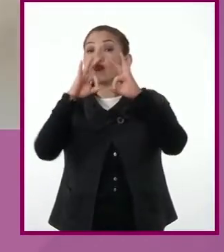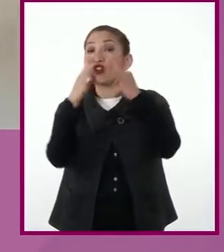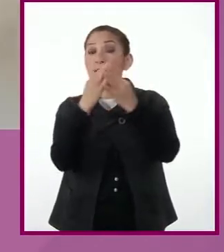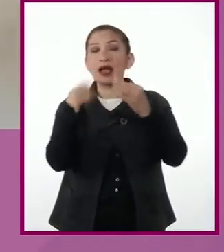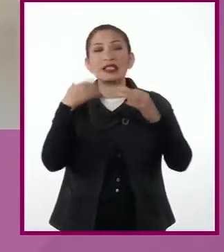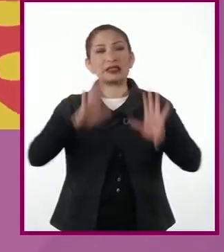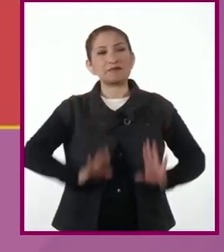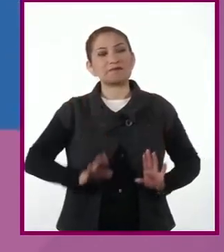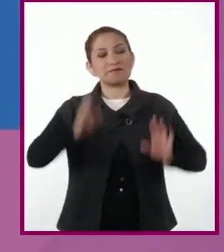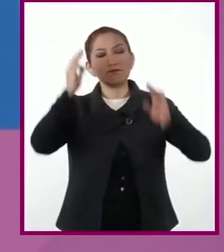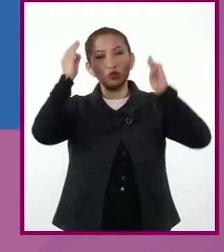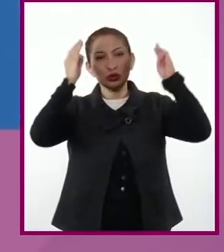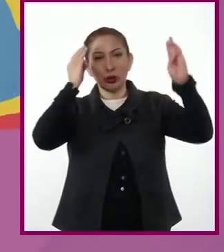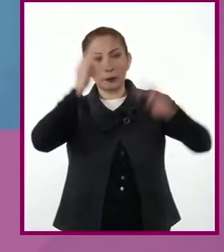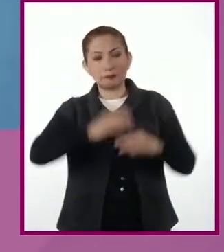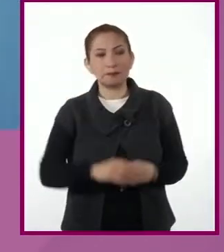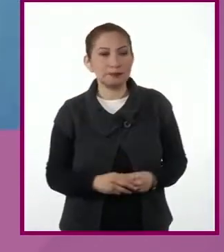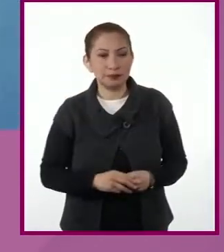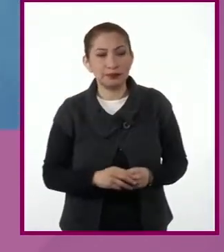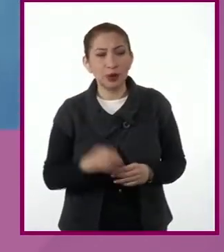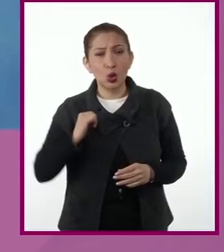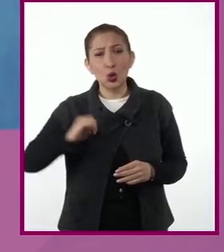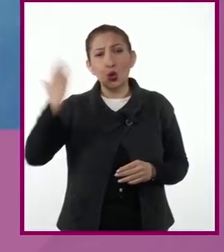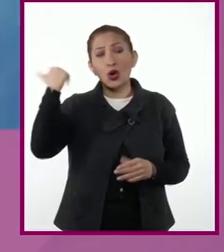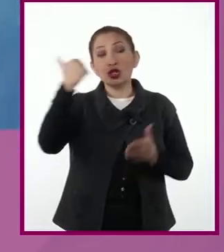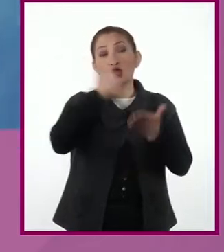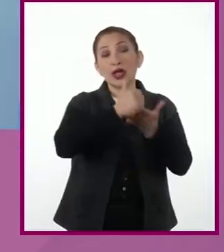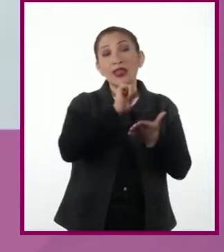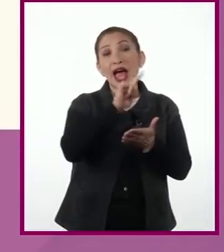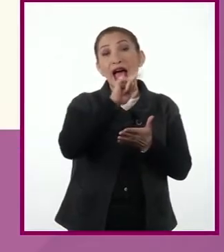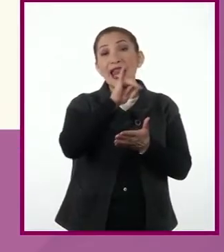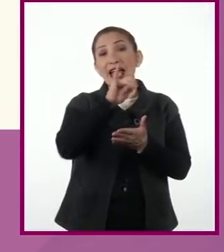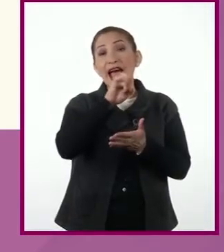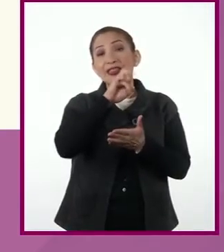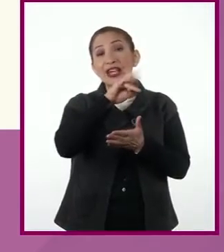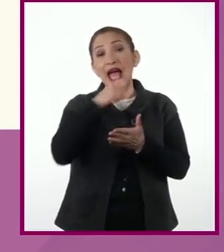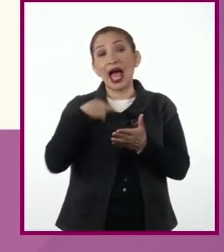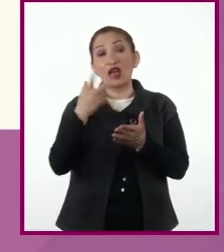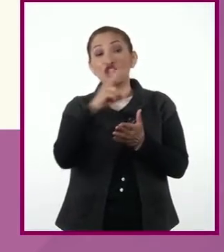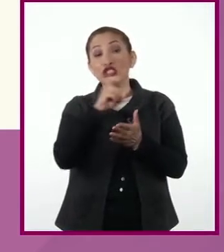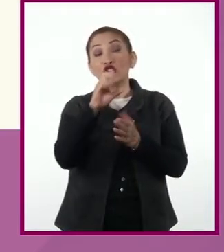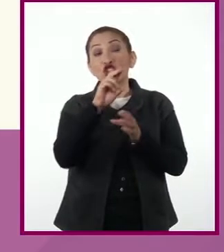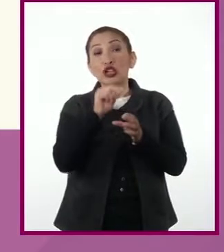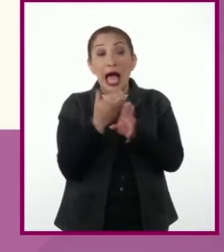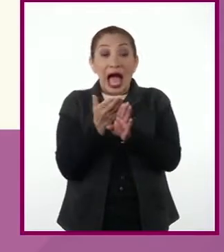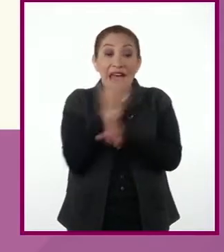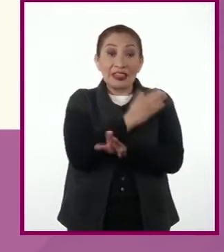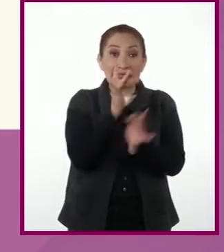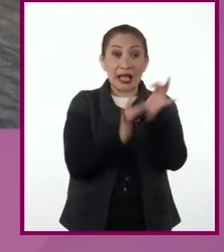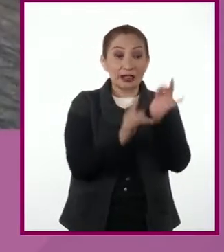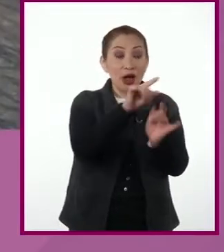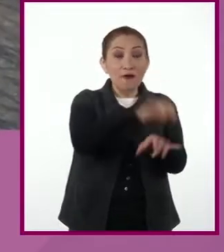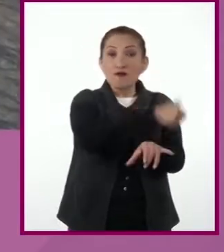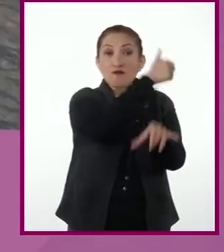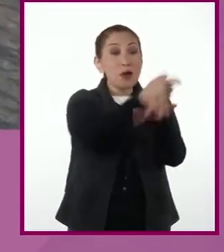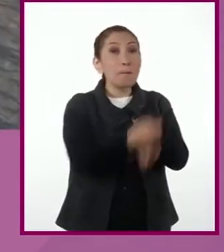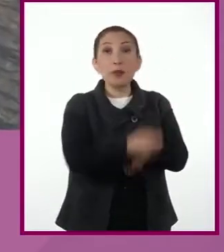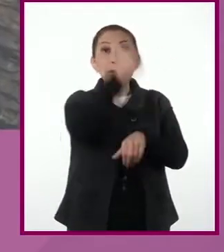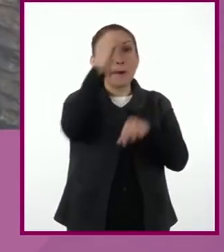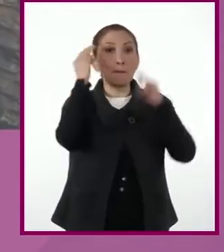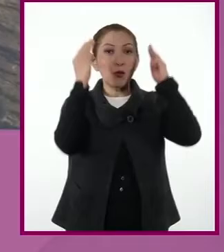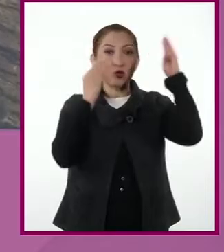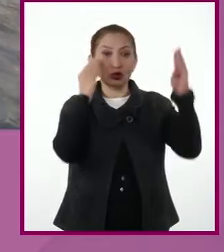museos. Fue en la antigua ciudad de Alejandría, en el año 280 a.C., donde se fundó el primer